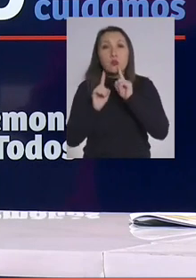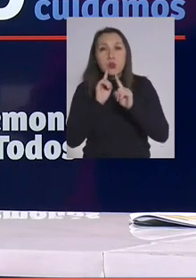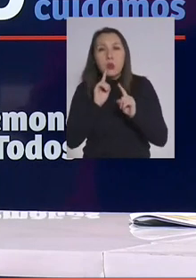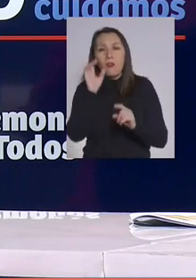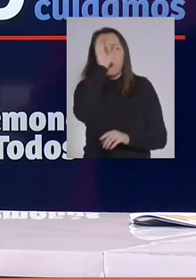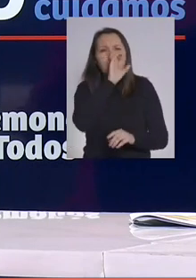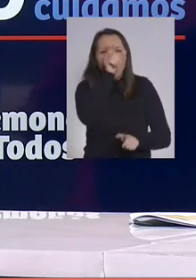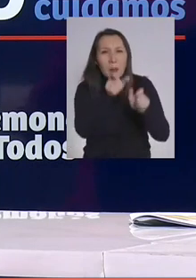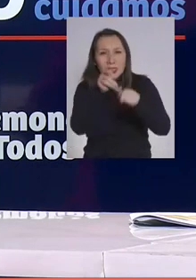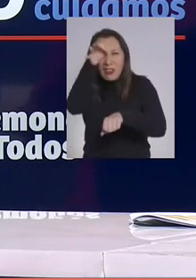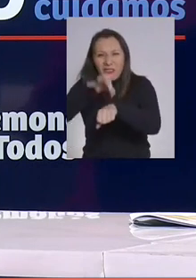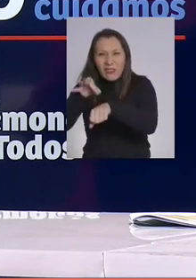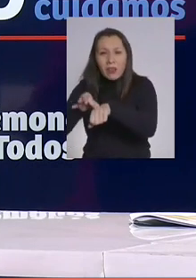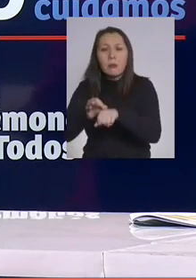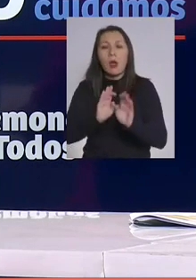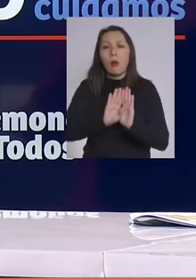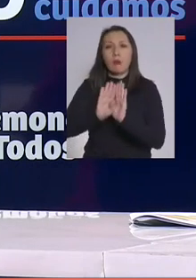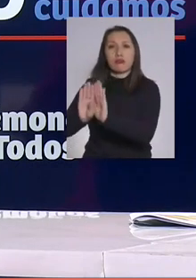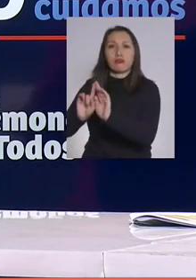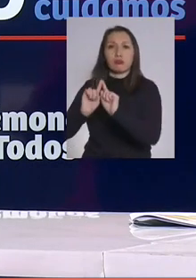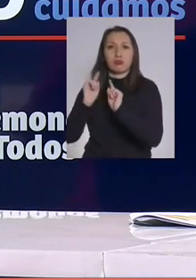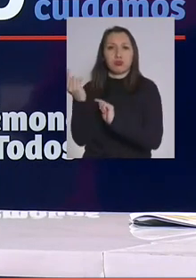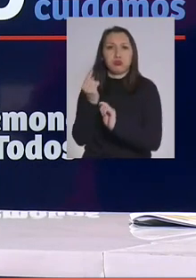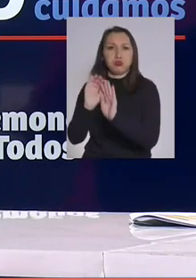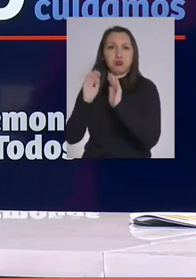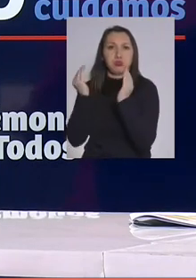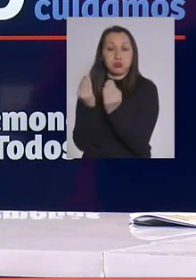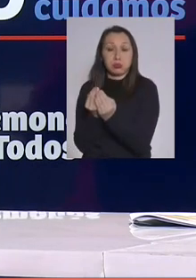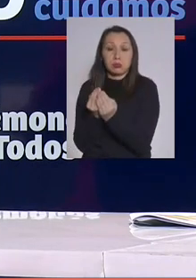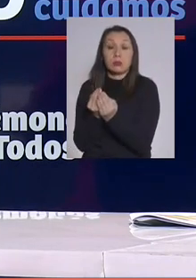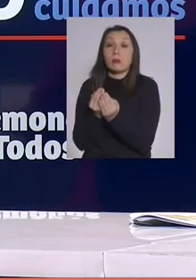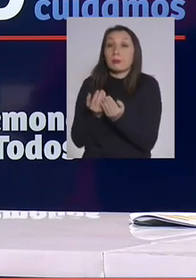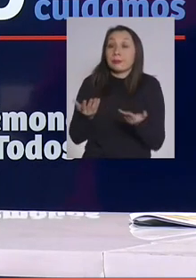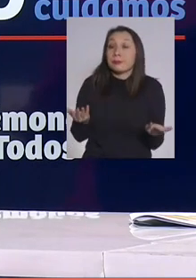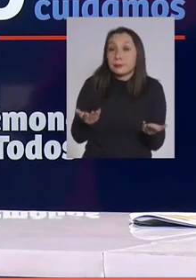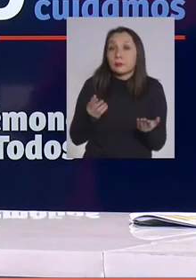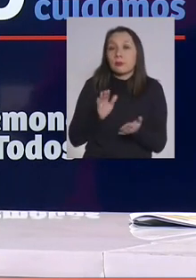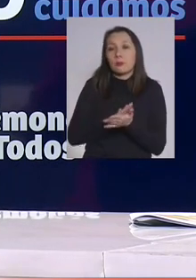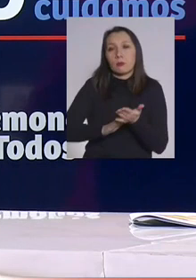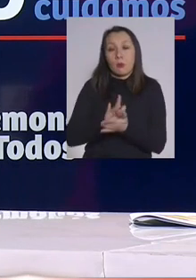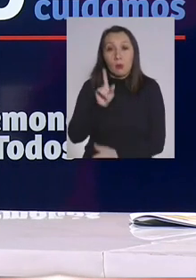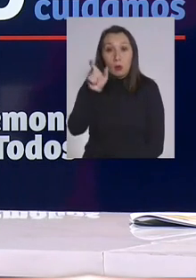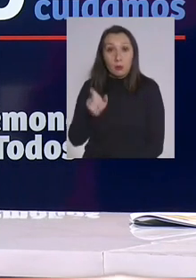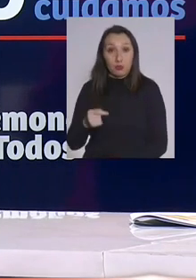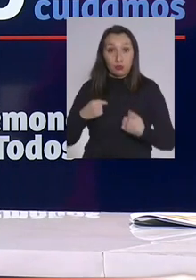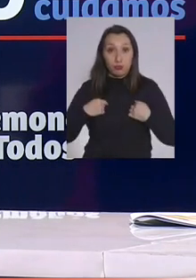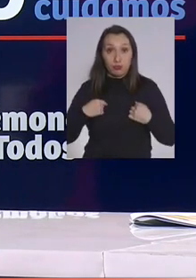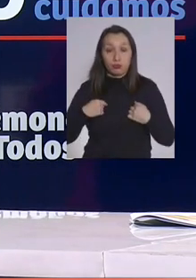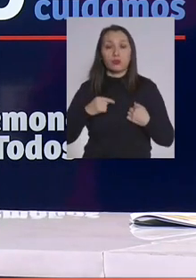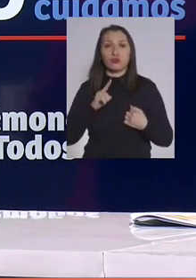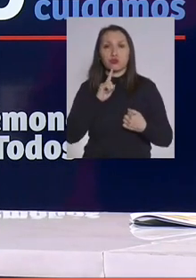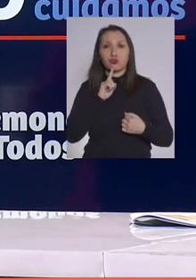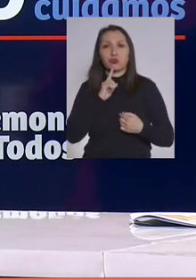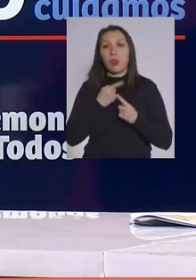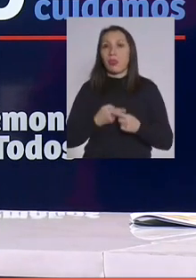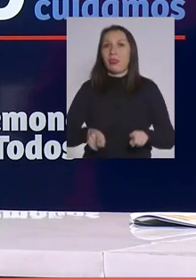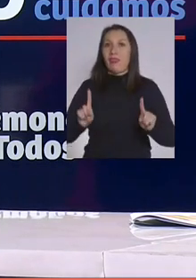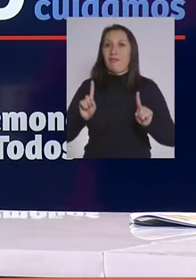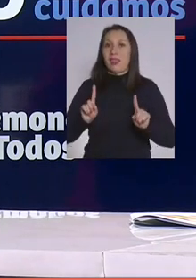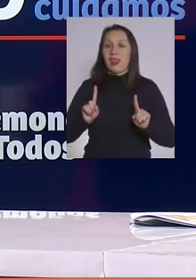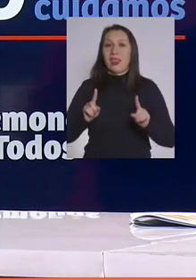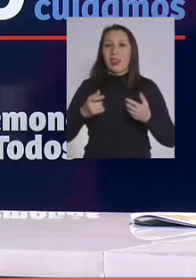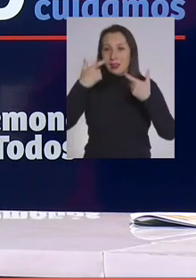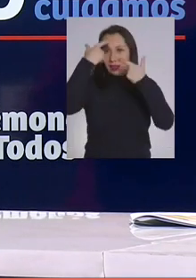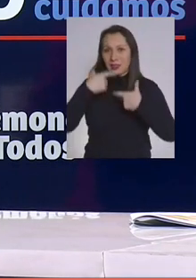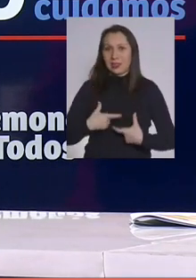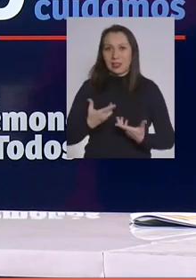trazabilidad y aislamiento el mismo hecho de que una persona como yo que tiene una posición diferente con